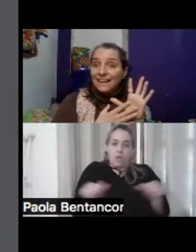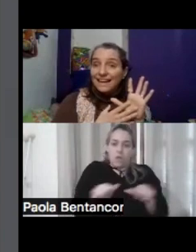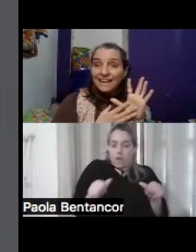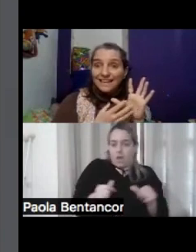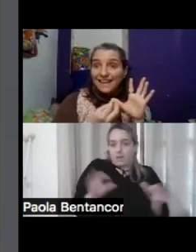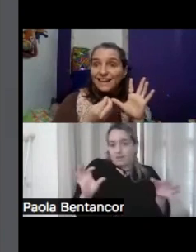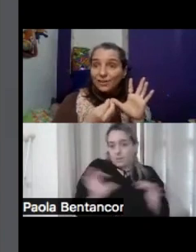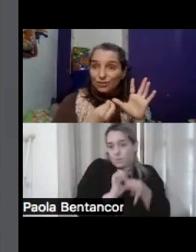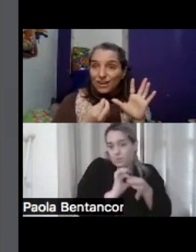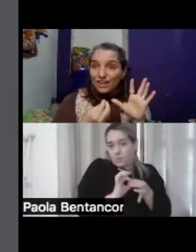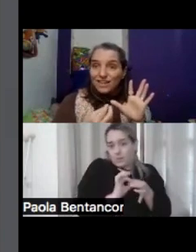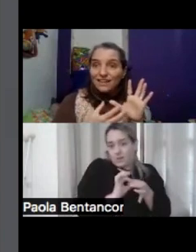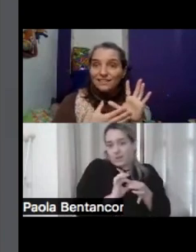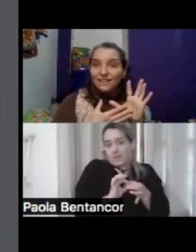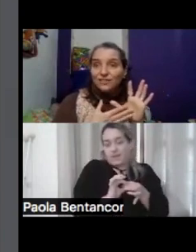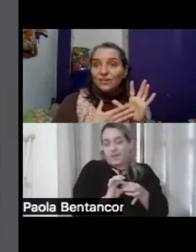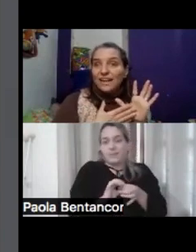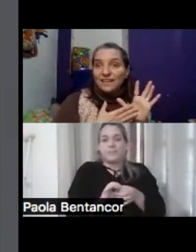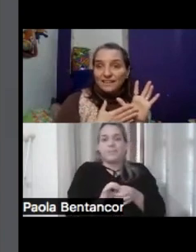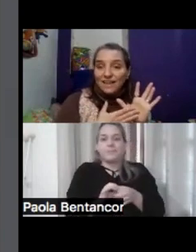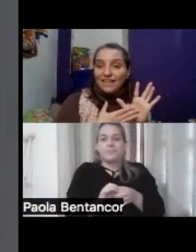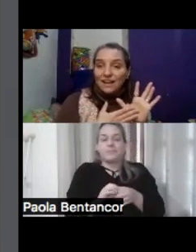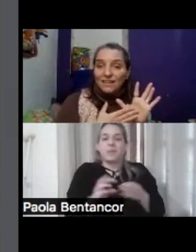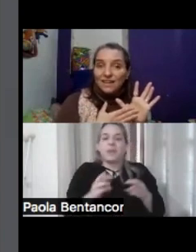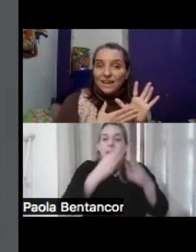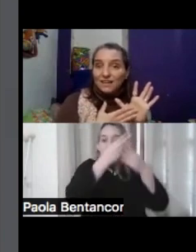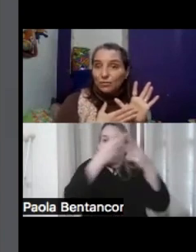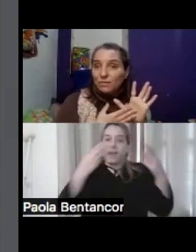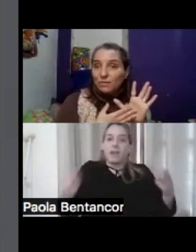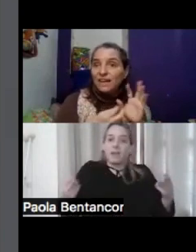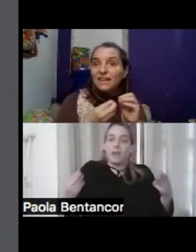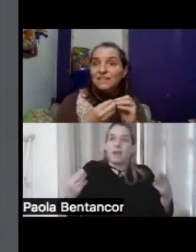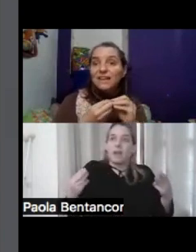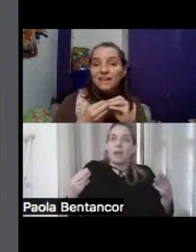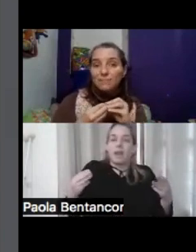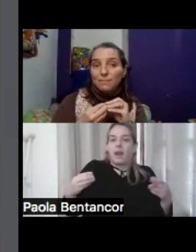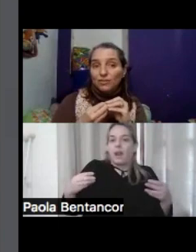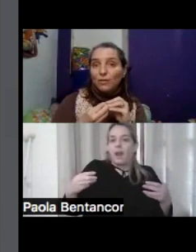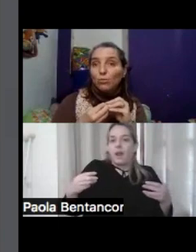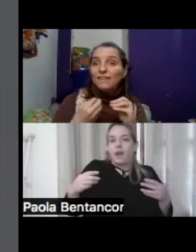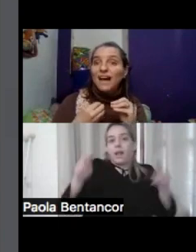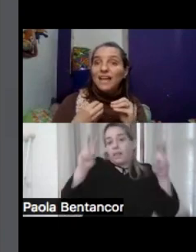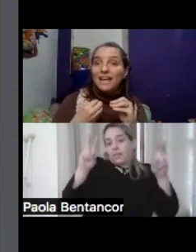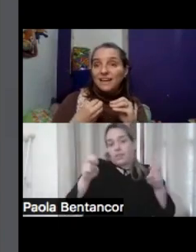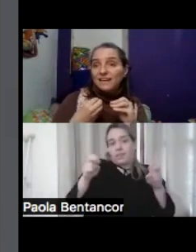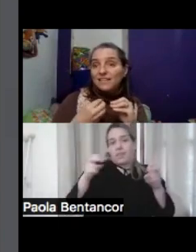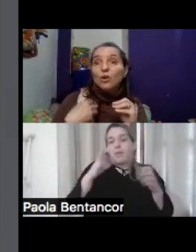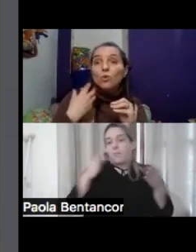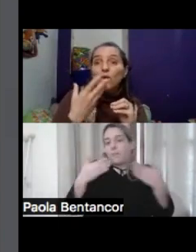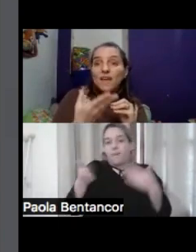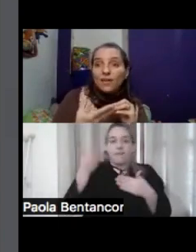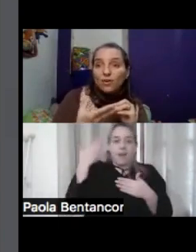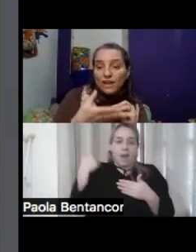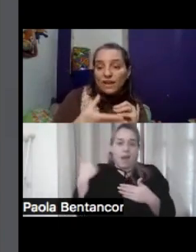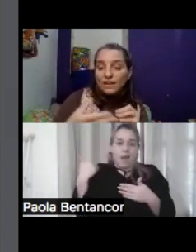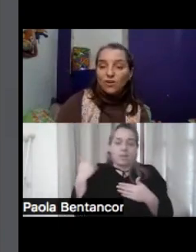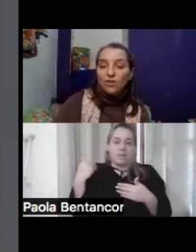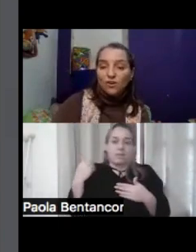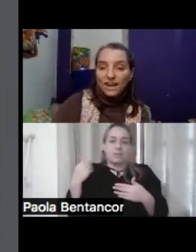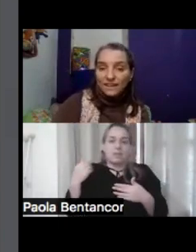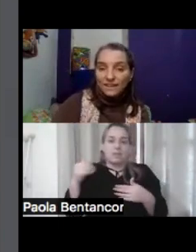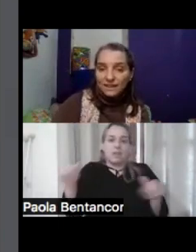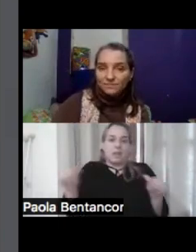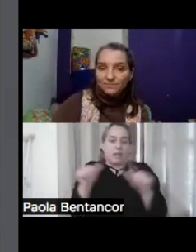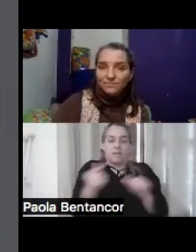sí, en general, está lo que yo les decía antes de esto de las actividades de la vida diaria instrumentales, la persona adulta ejerciendo el cuidado